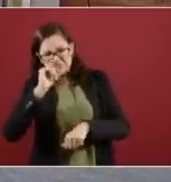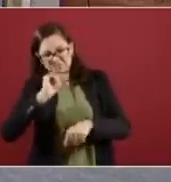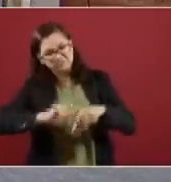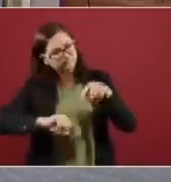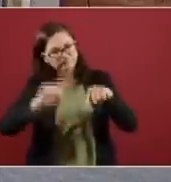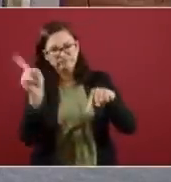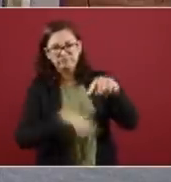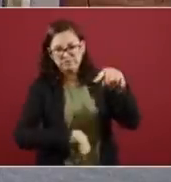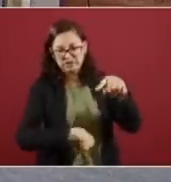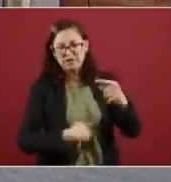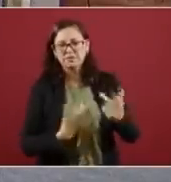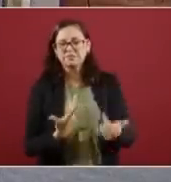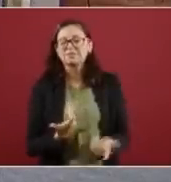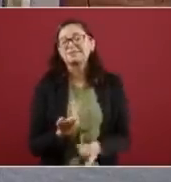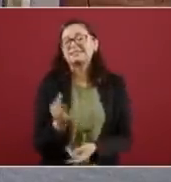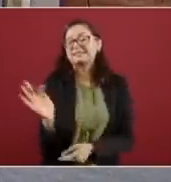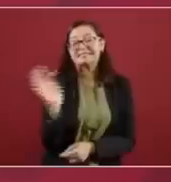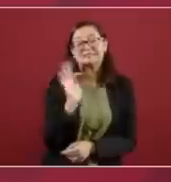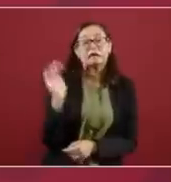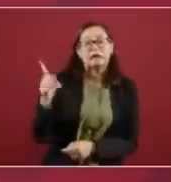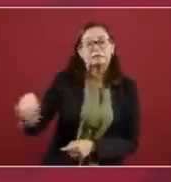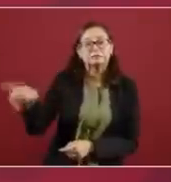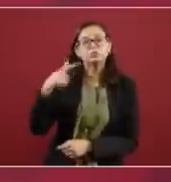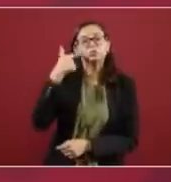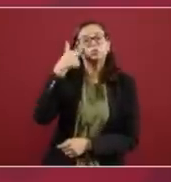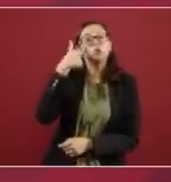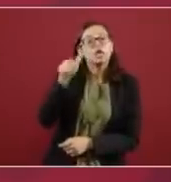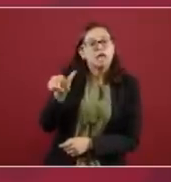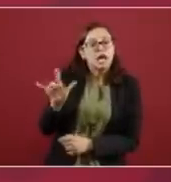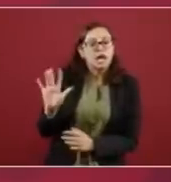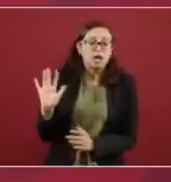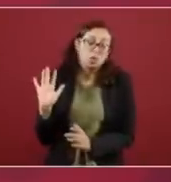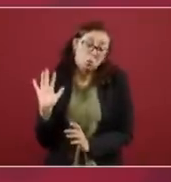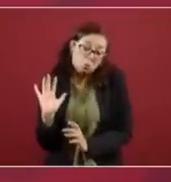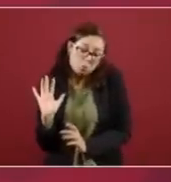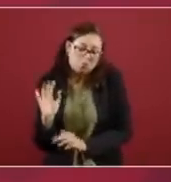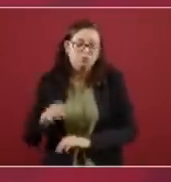porque sacaron este